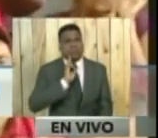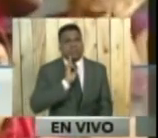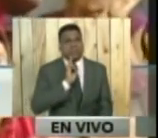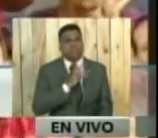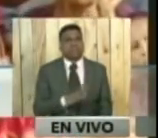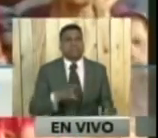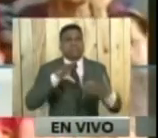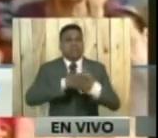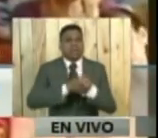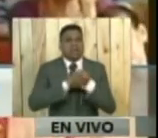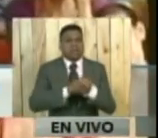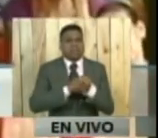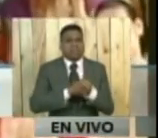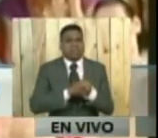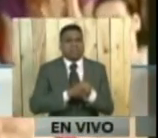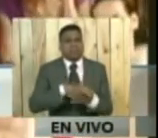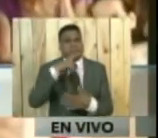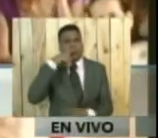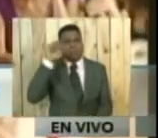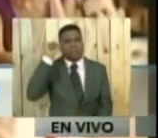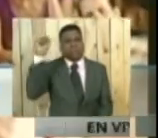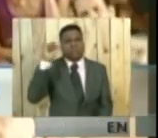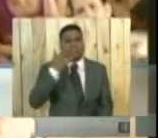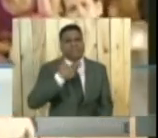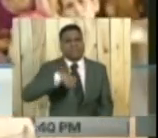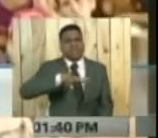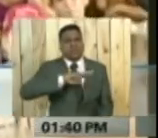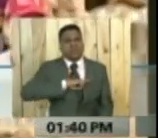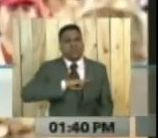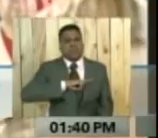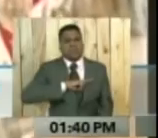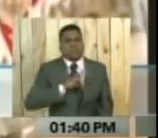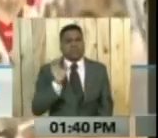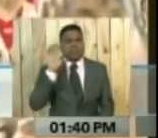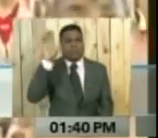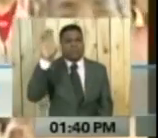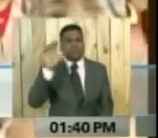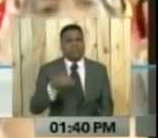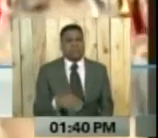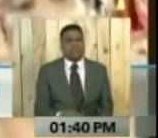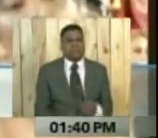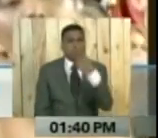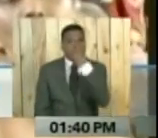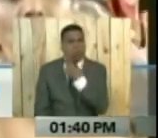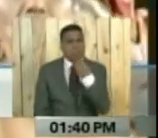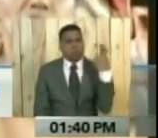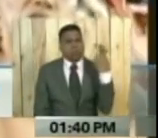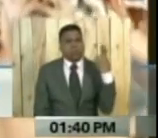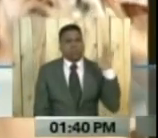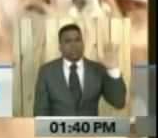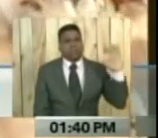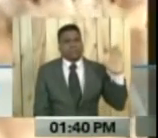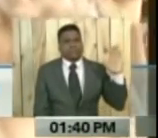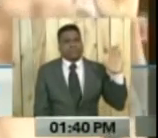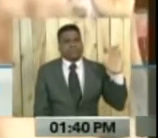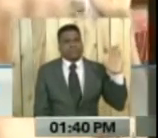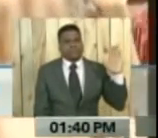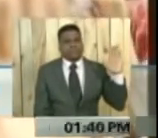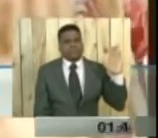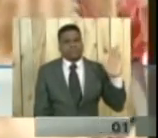compañero Nicolás Maduro, a nuestra patria. Juro que la